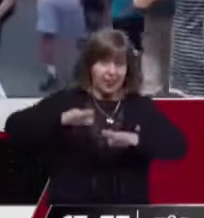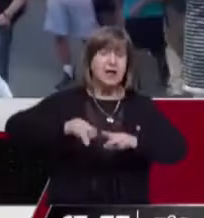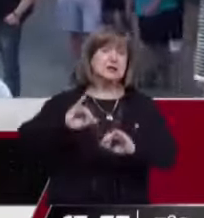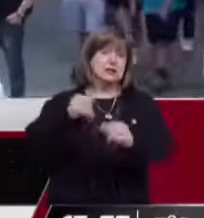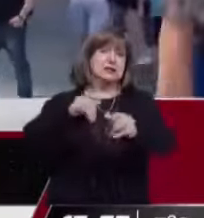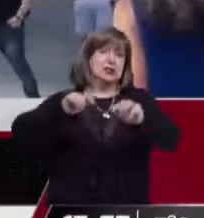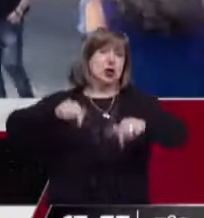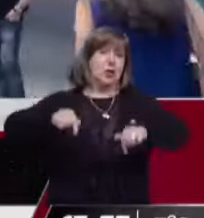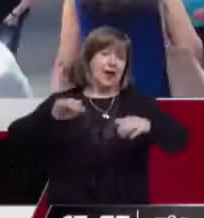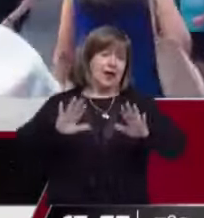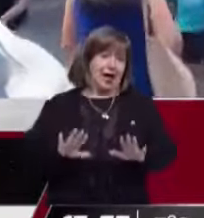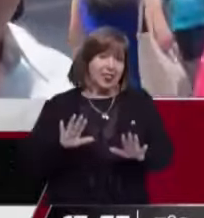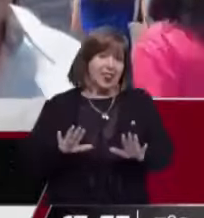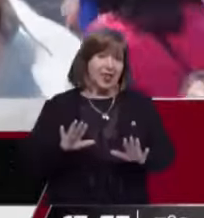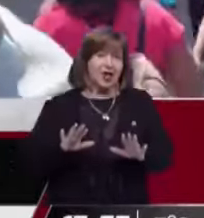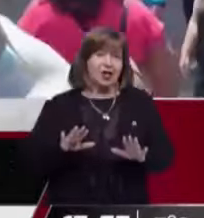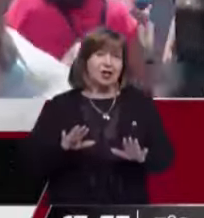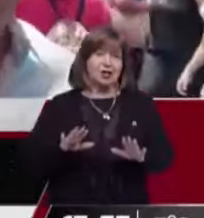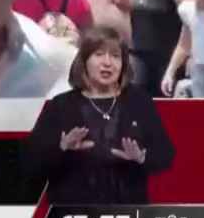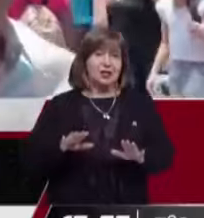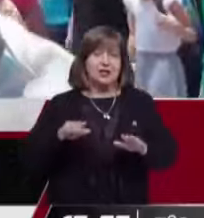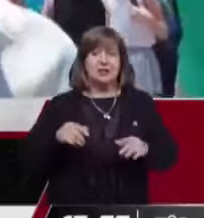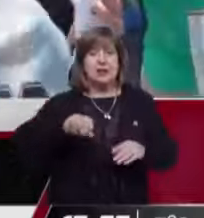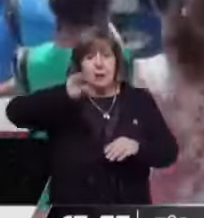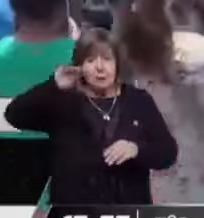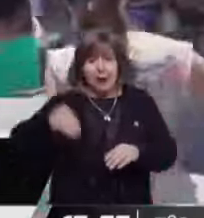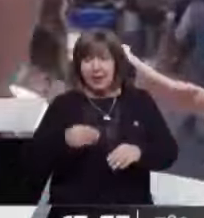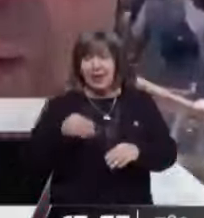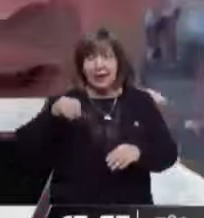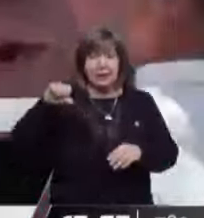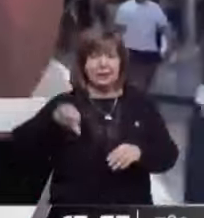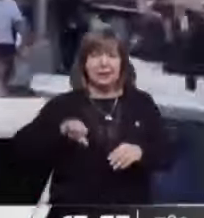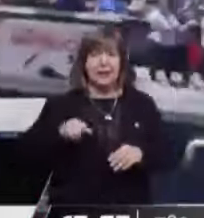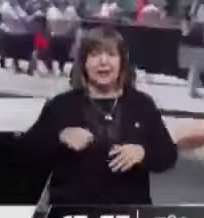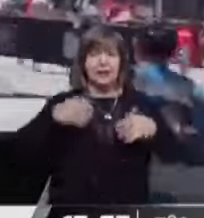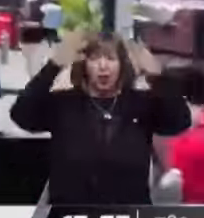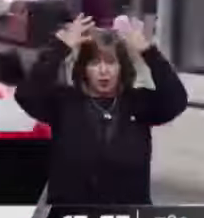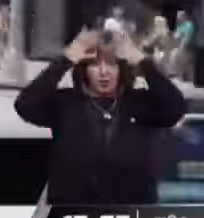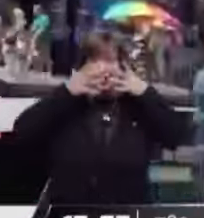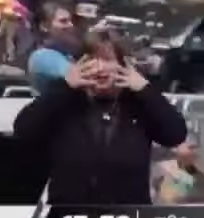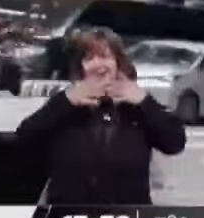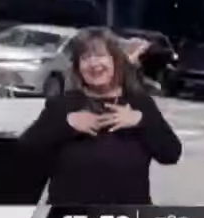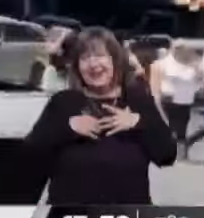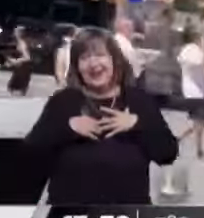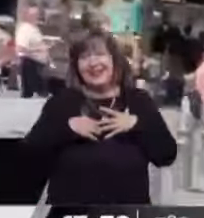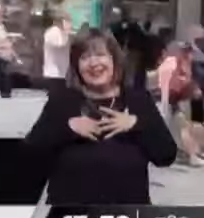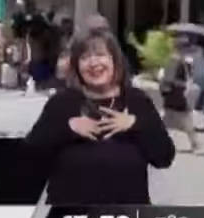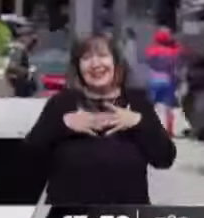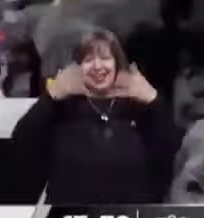se disfraza. Y si me pierdo, si perdemos, me disfrazo de Mickey acá. Le pido un poco.